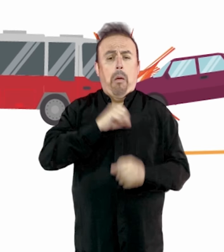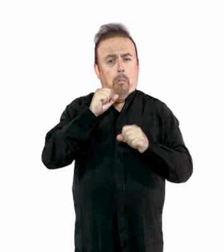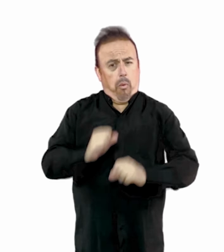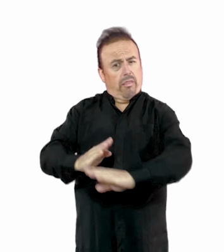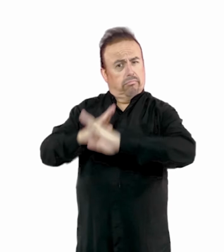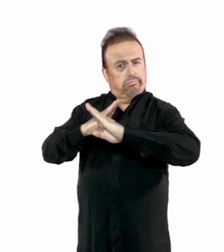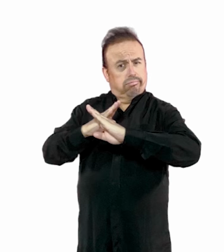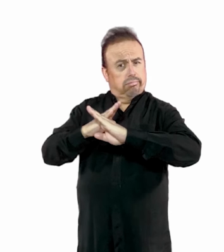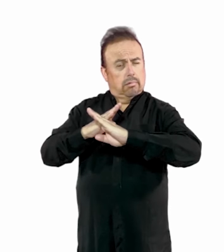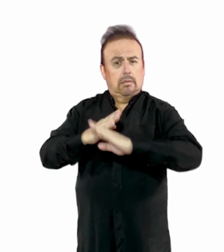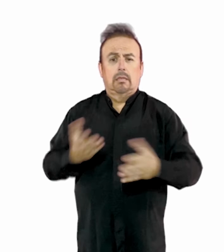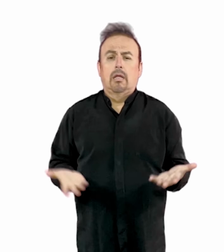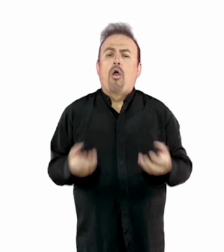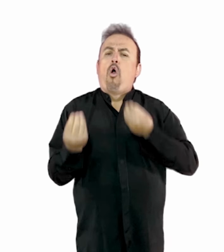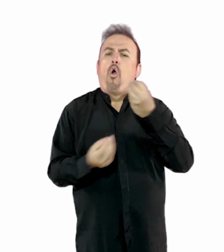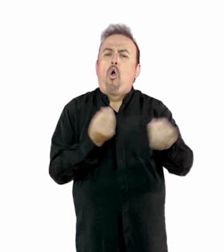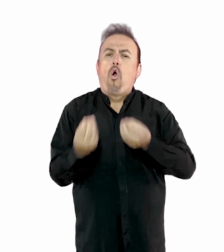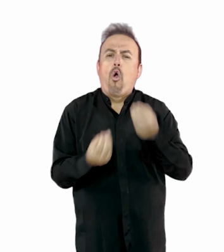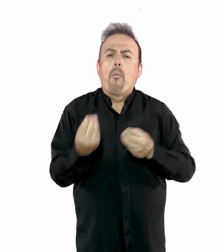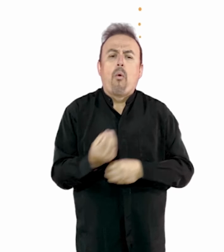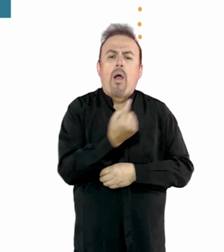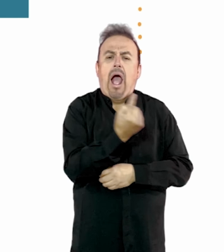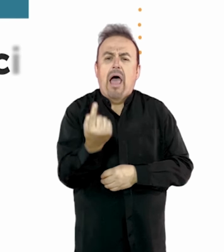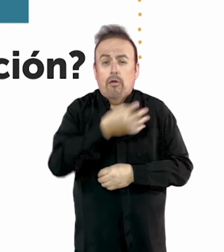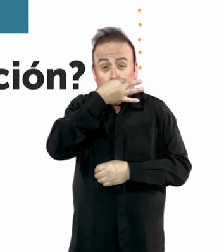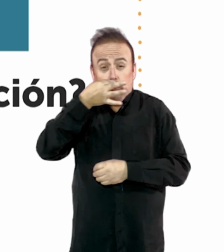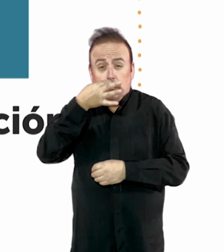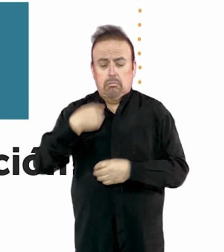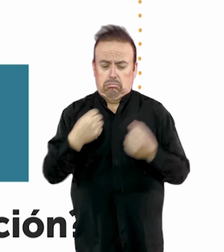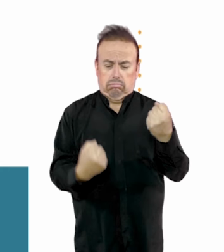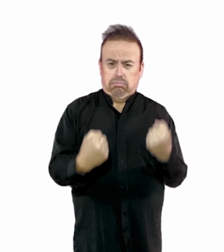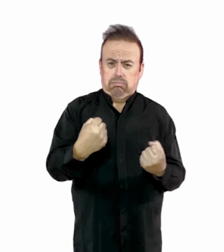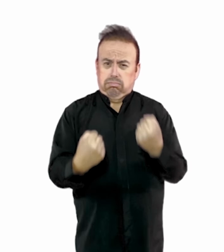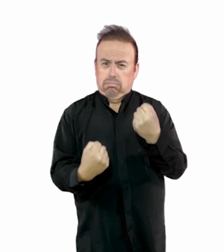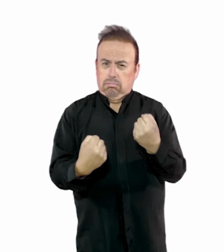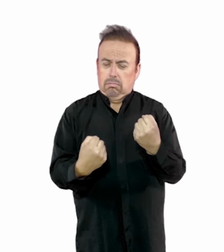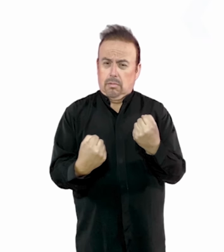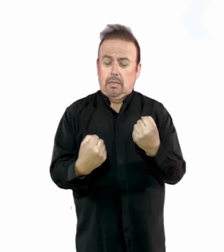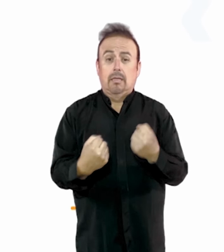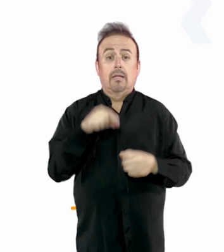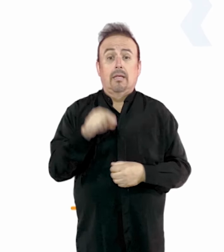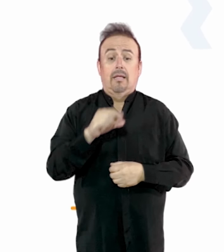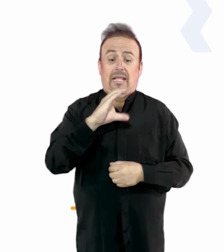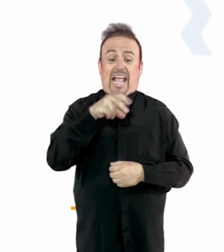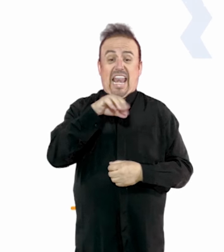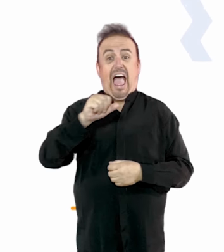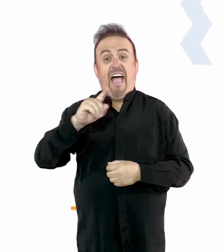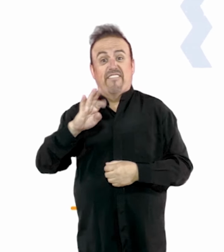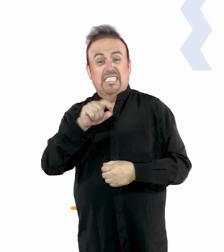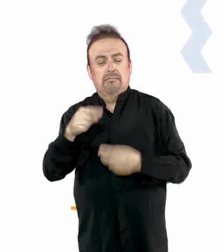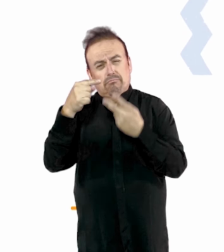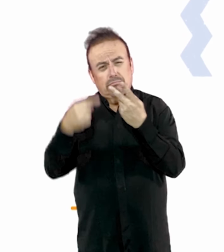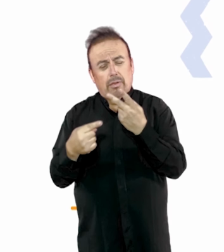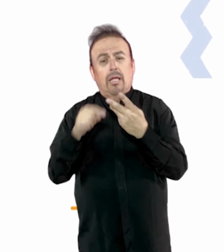evitadas. ¿Cómo afecta cada sustancia en la conducción? El cannabis, la marihuana o el